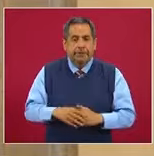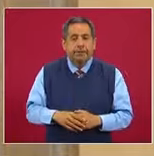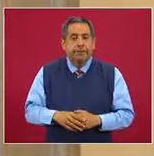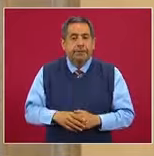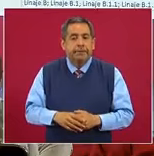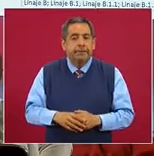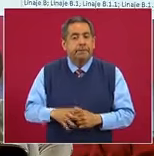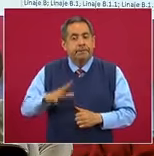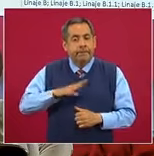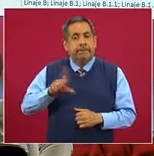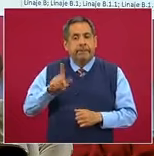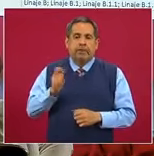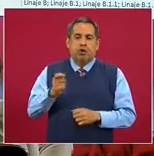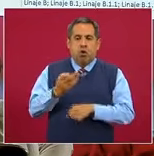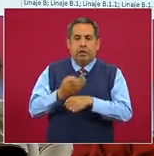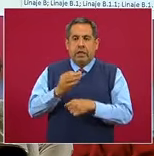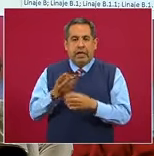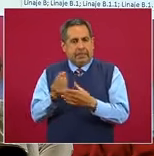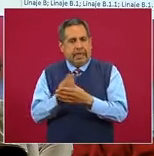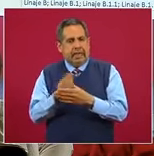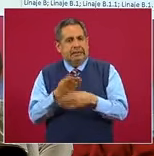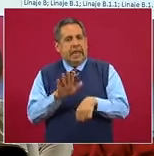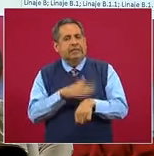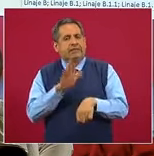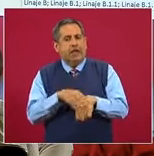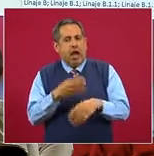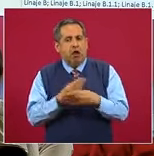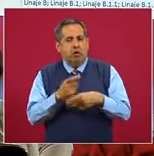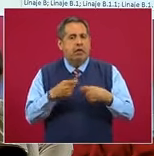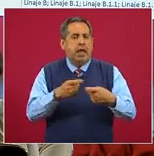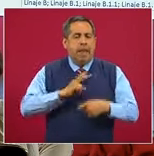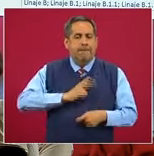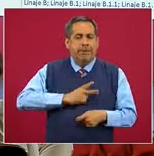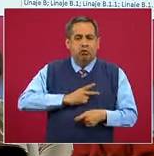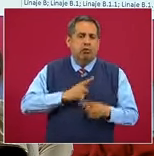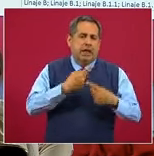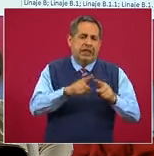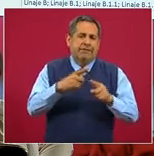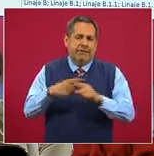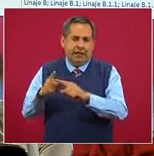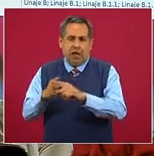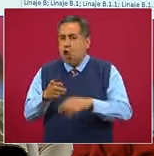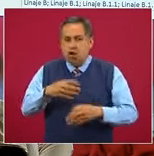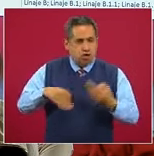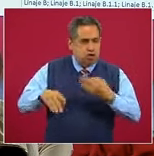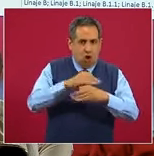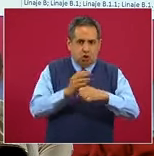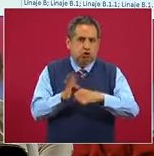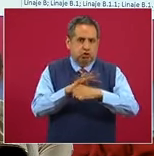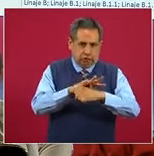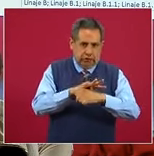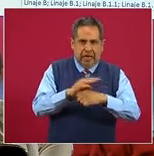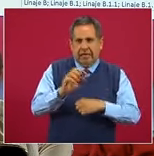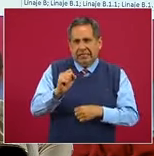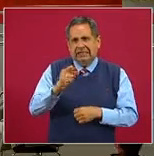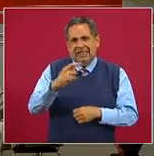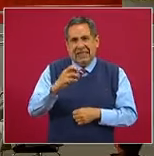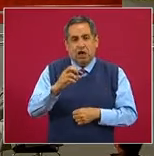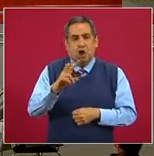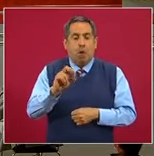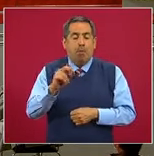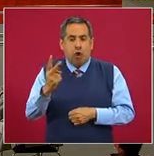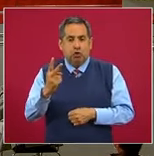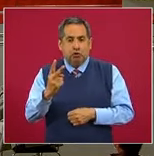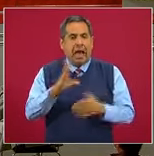Actualmente hay una clasificación de tipos de virus, todos coronavirus, todos SARS-CoV-2, de dos